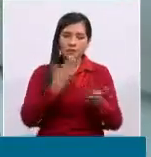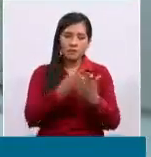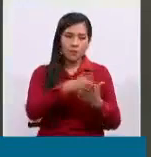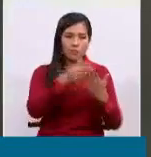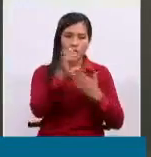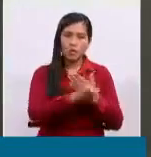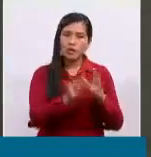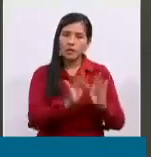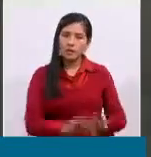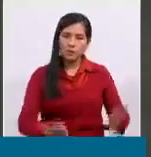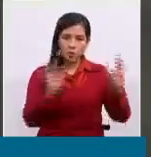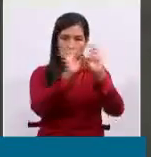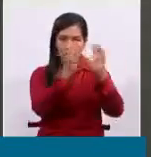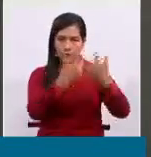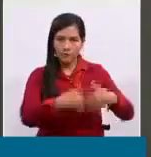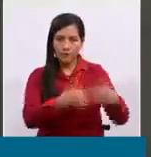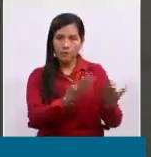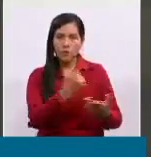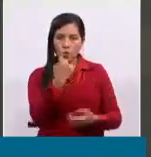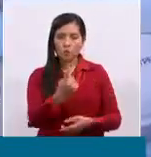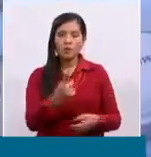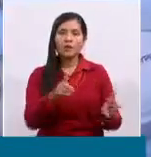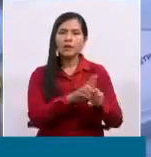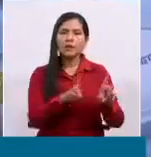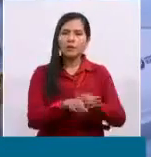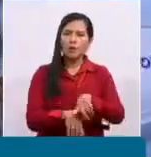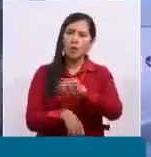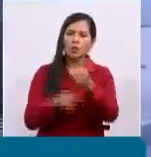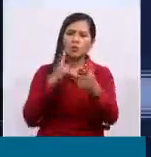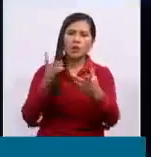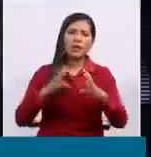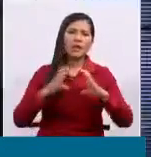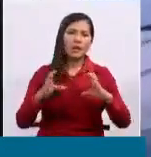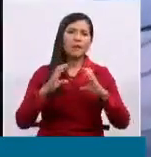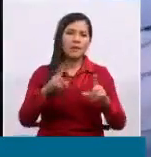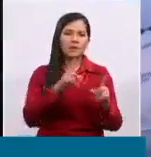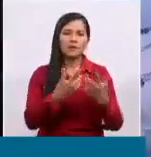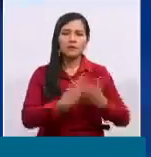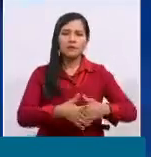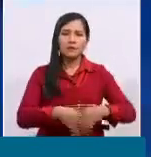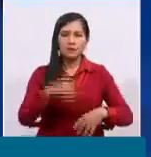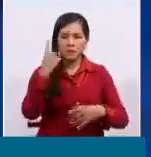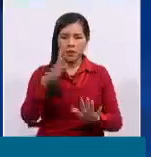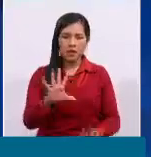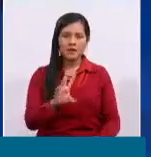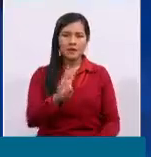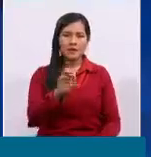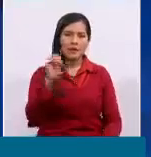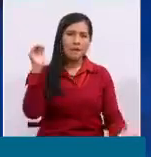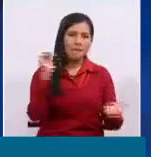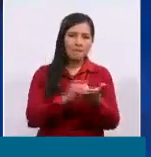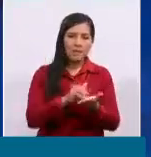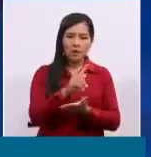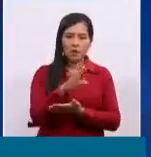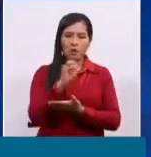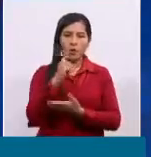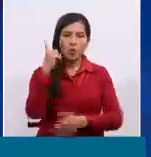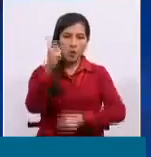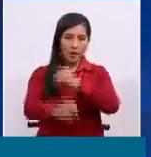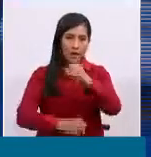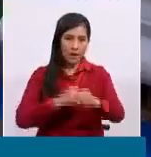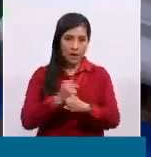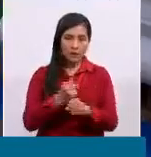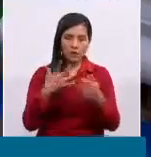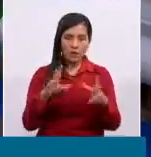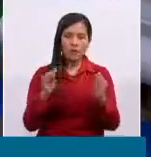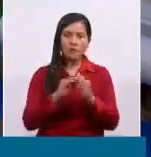muy importante. Por otro lado, también la capacidad de la planta, que es de 60.000 toneladas anuales, va a permitir cubrir